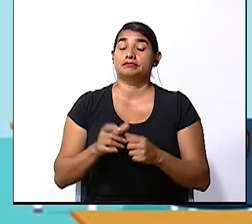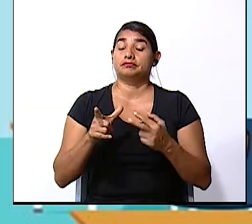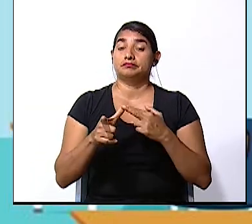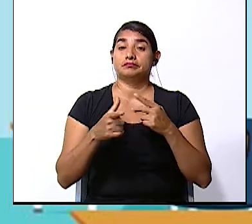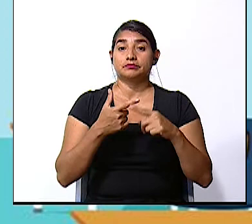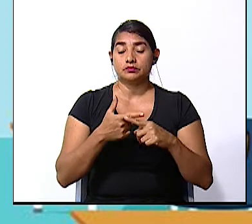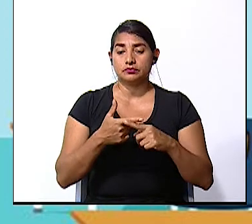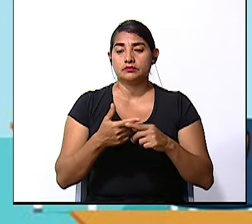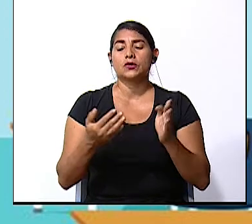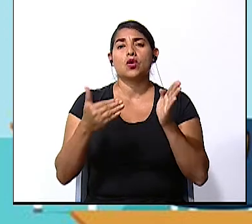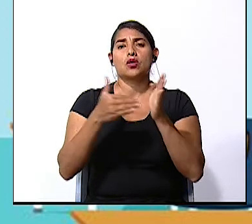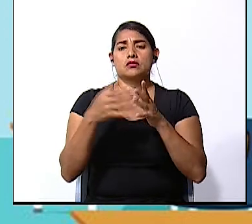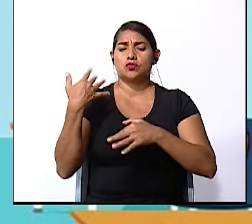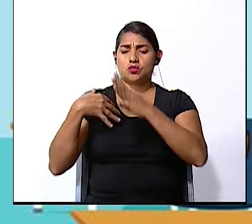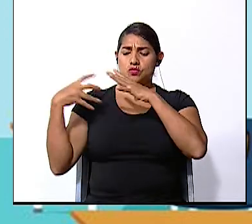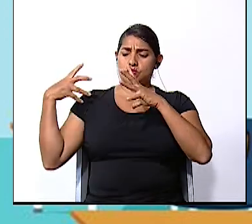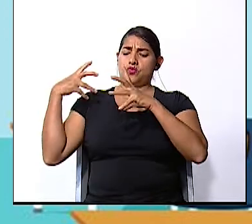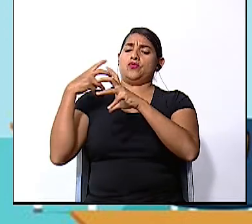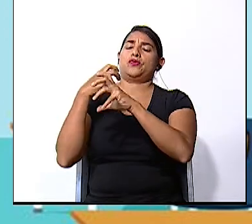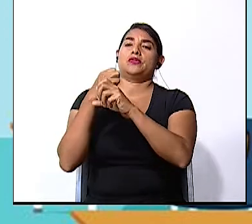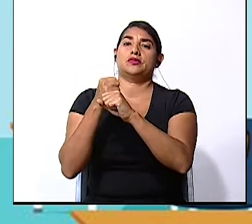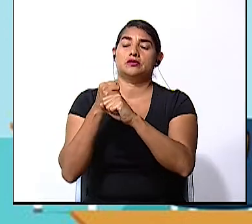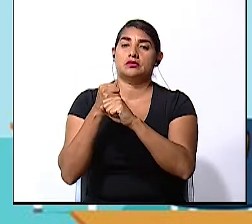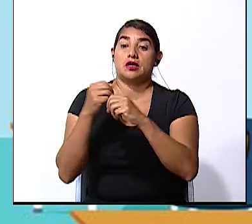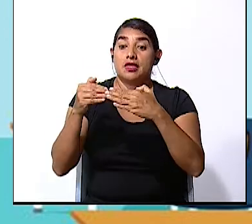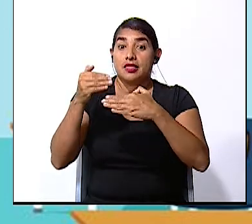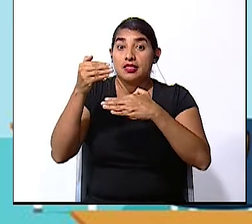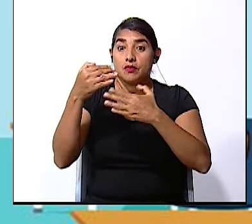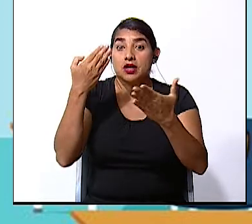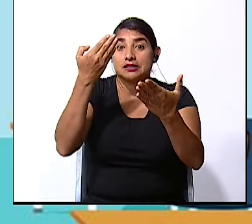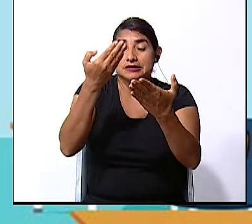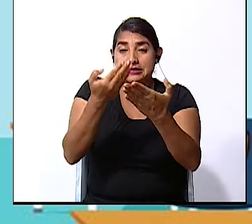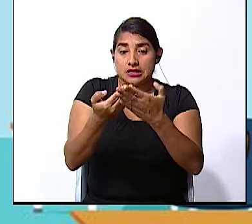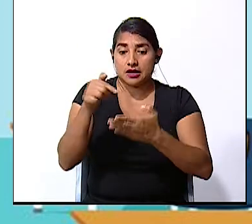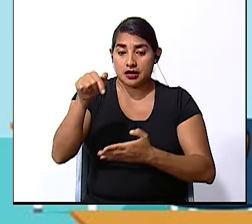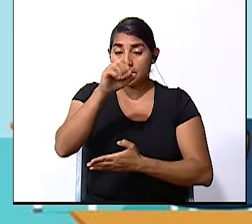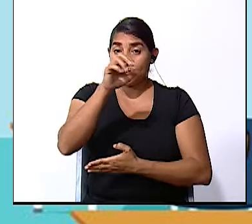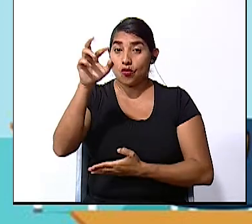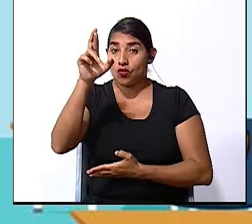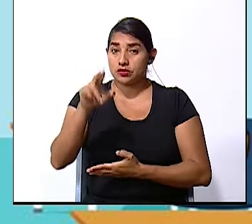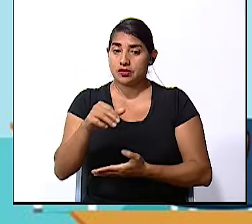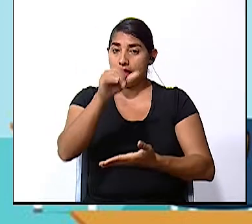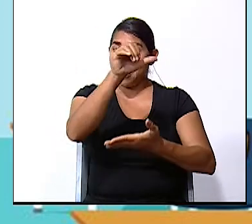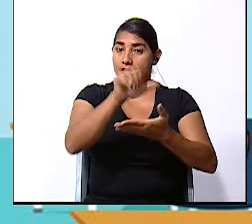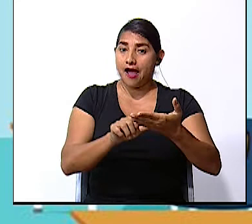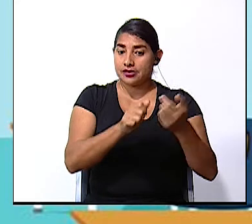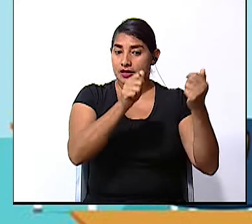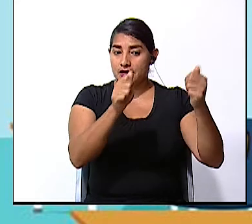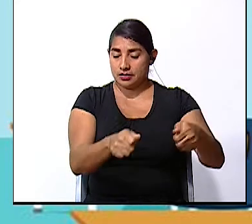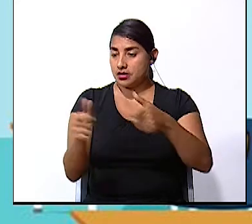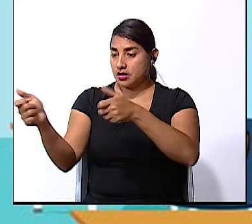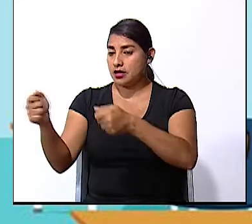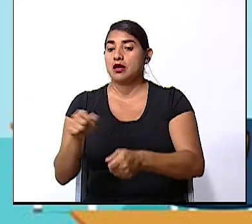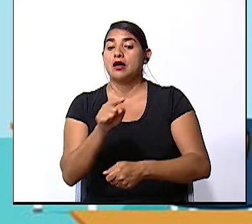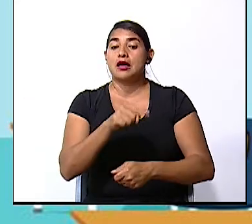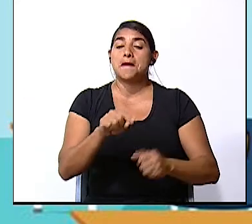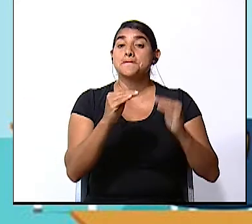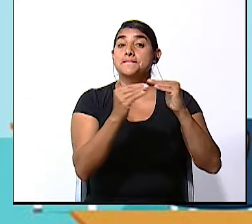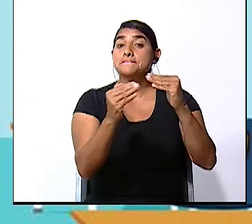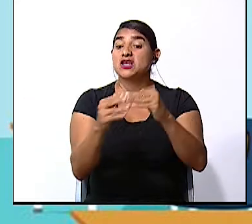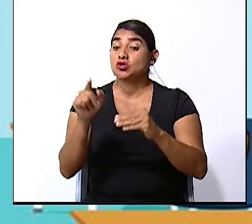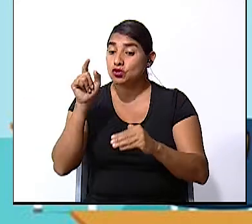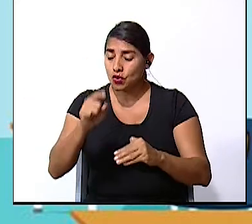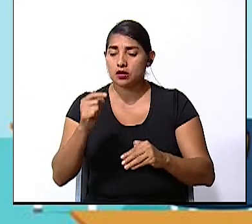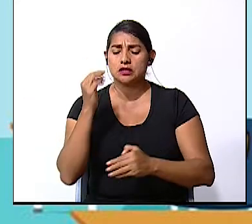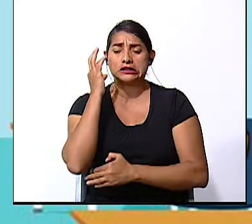Entonces, volviendo a repasar, después de la llegada a Costa Rica de las actas, fue que los mismos pobladores